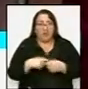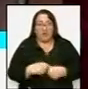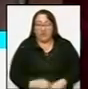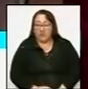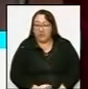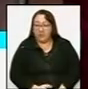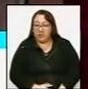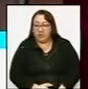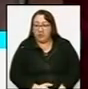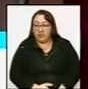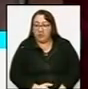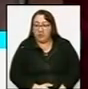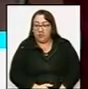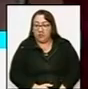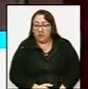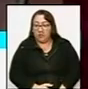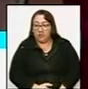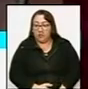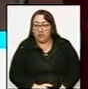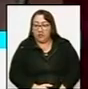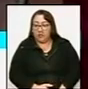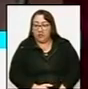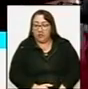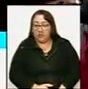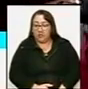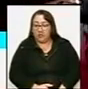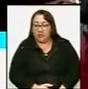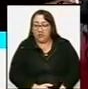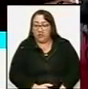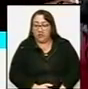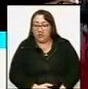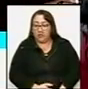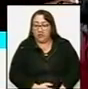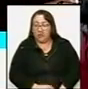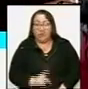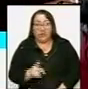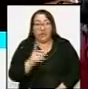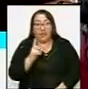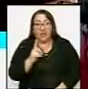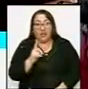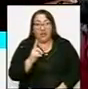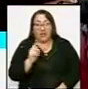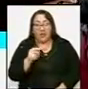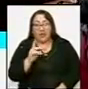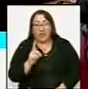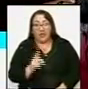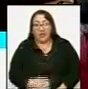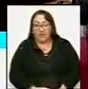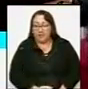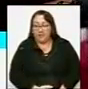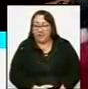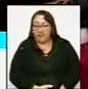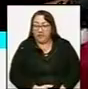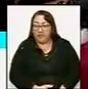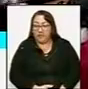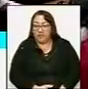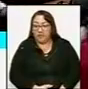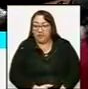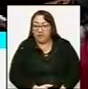¿no? No, estoy pidiendo que sea, digamos, acá el B. El B.